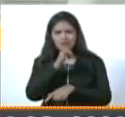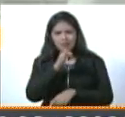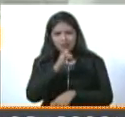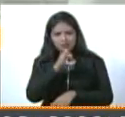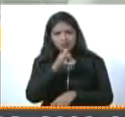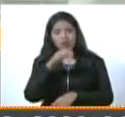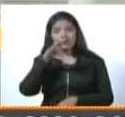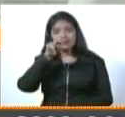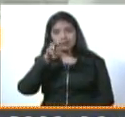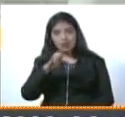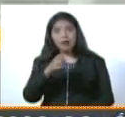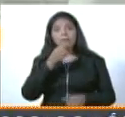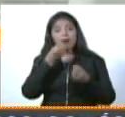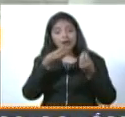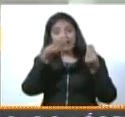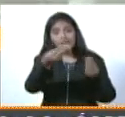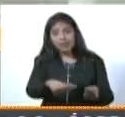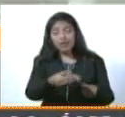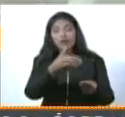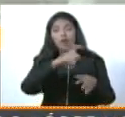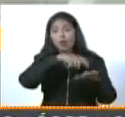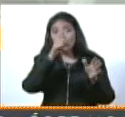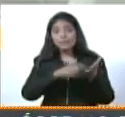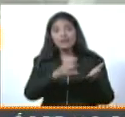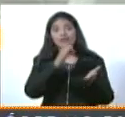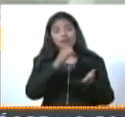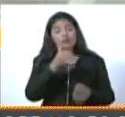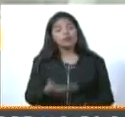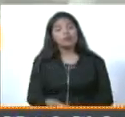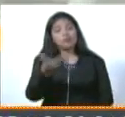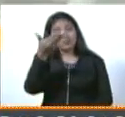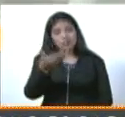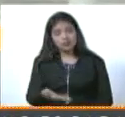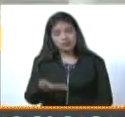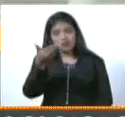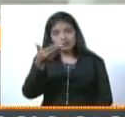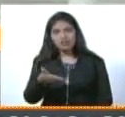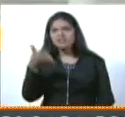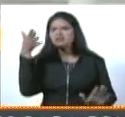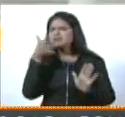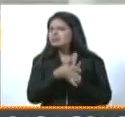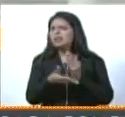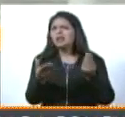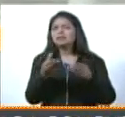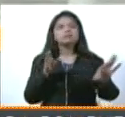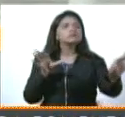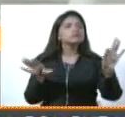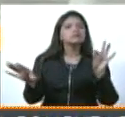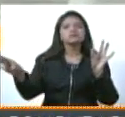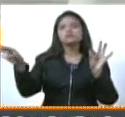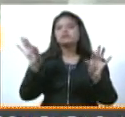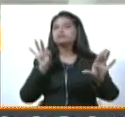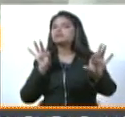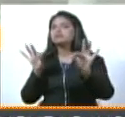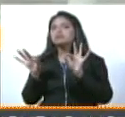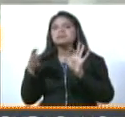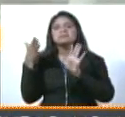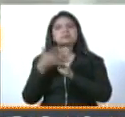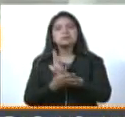para recibir ese material con información fundamental de qué es lo que estamos eligiendo, qué es lo que se